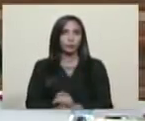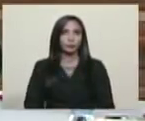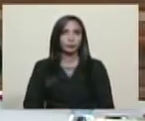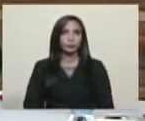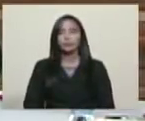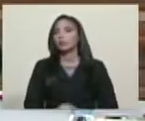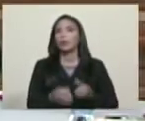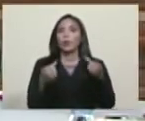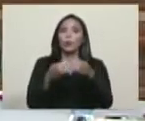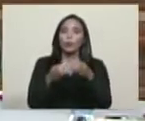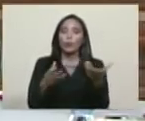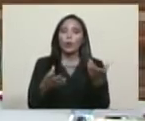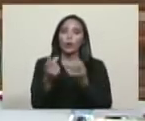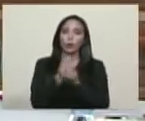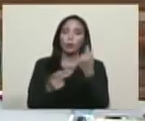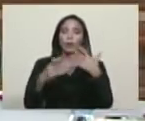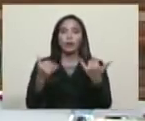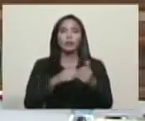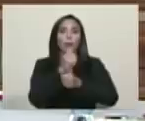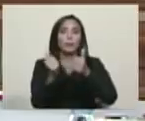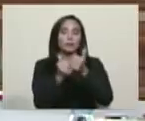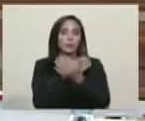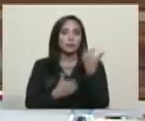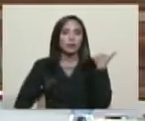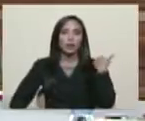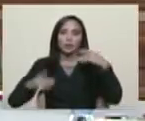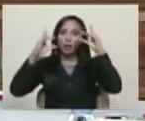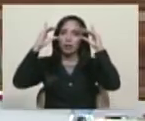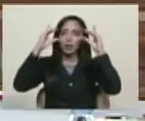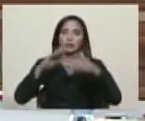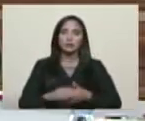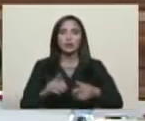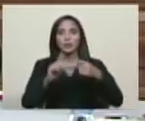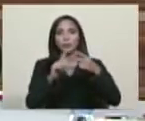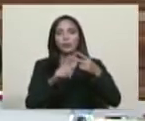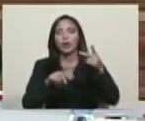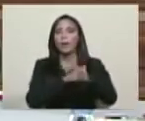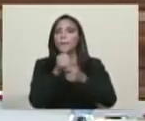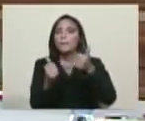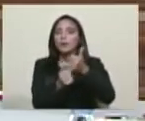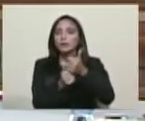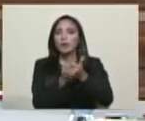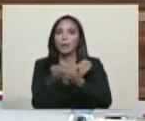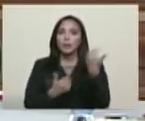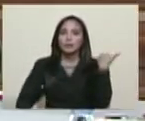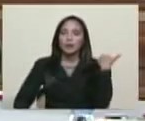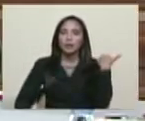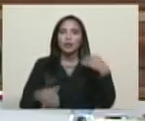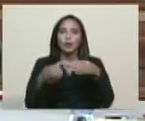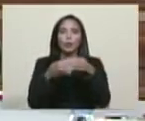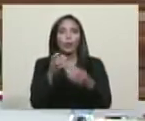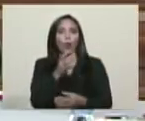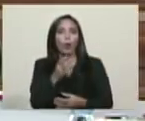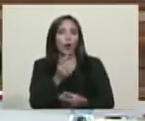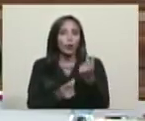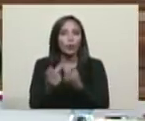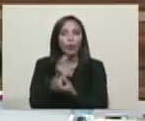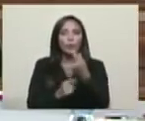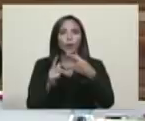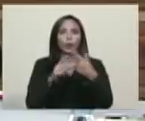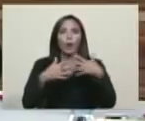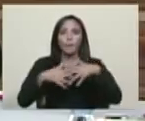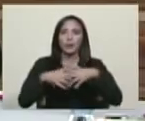equipo económico, la vicepresidenta ejecutiva Delcy Rodríguez, el vicepresidente del sector económico, ministro de